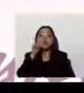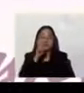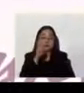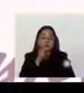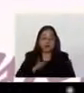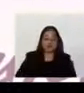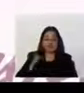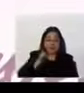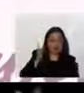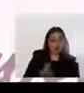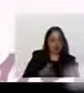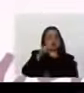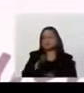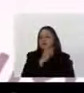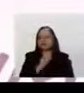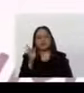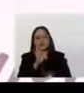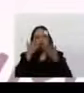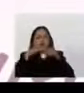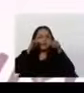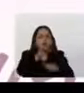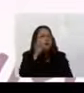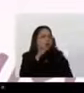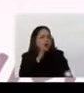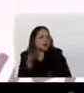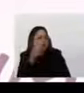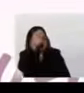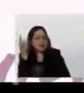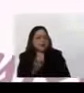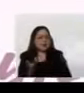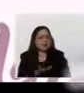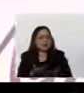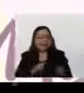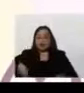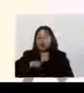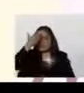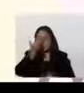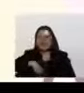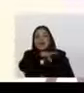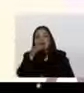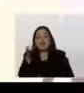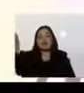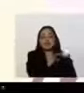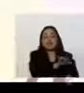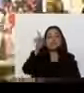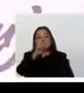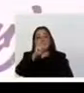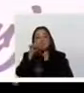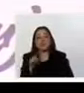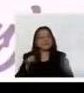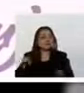presidencia si esta no va a gobernar para las mujeres. Y hoy sabemos que Claudia Sheinbaum traicionó a las